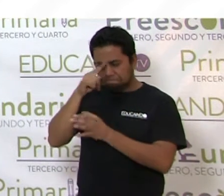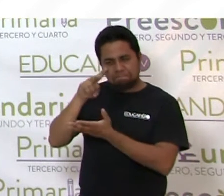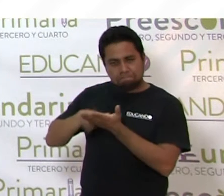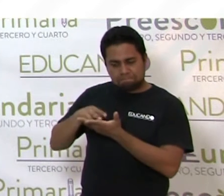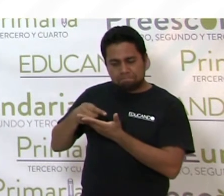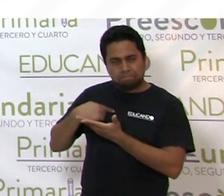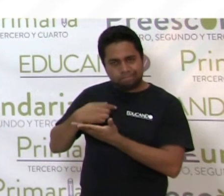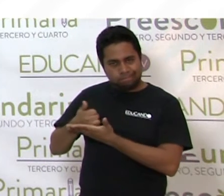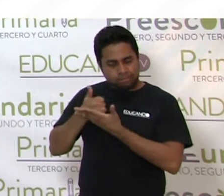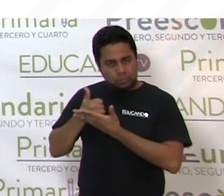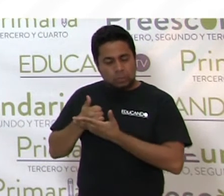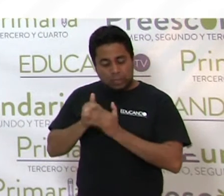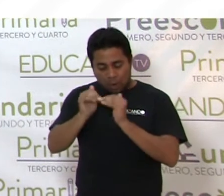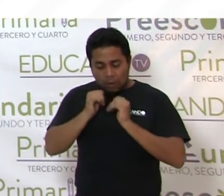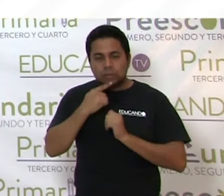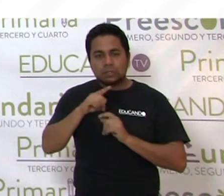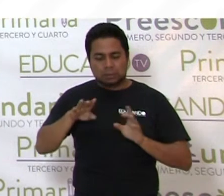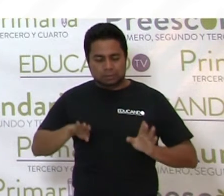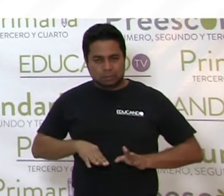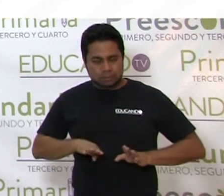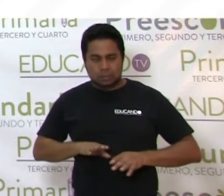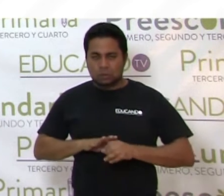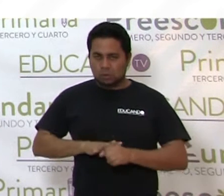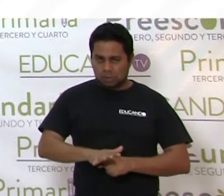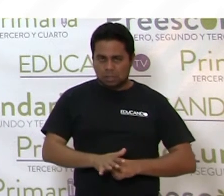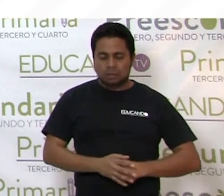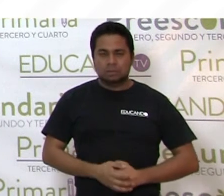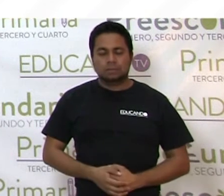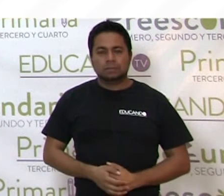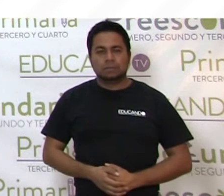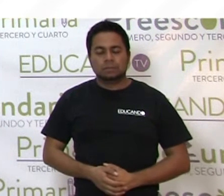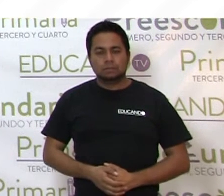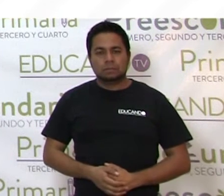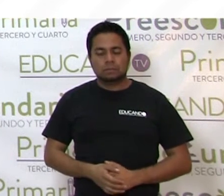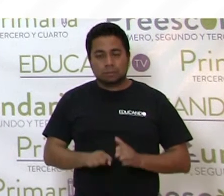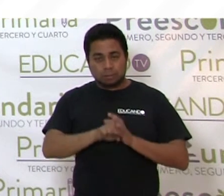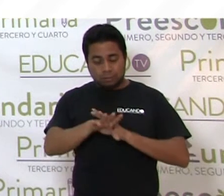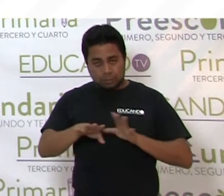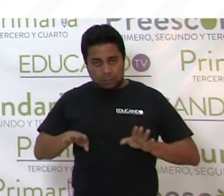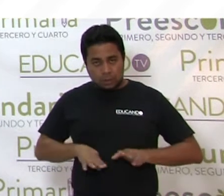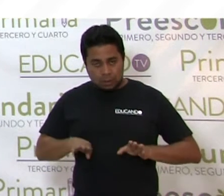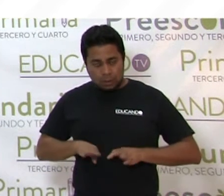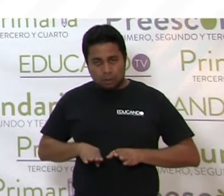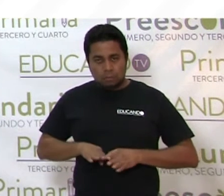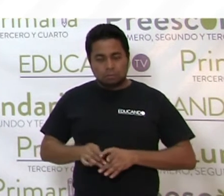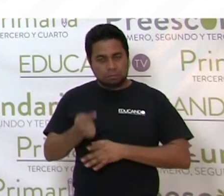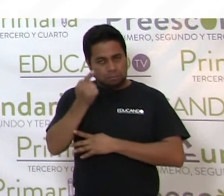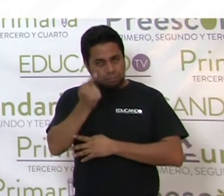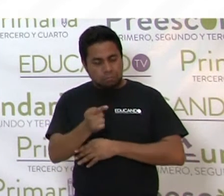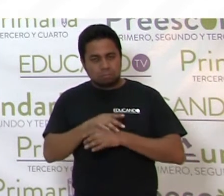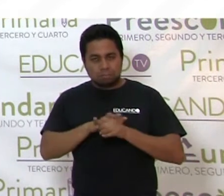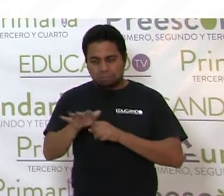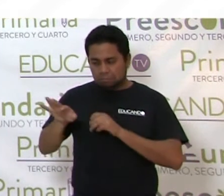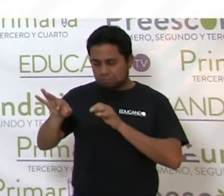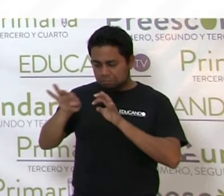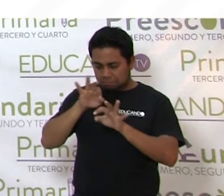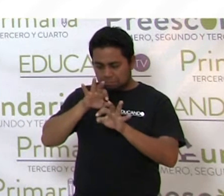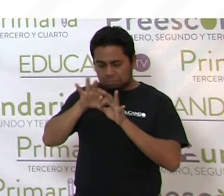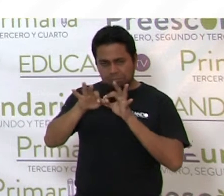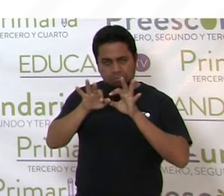Más abajo dice características. Una de ellas es que la selección es